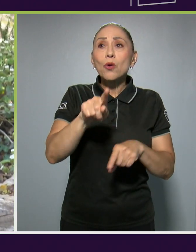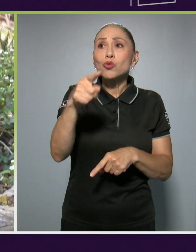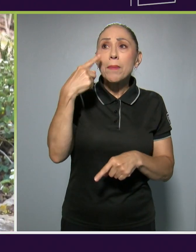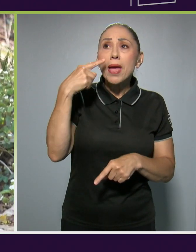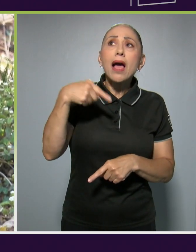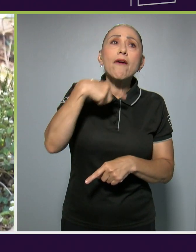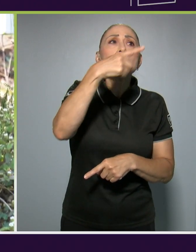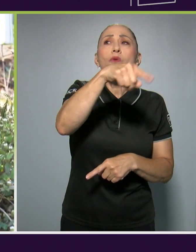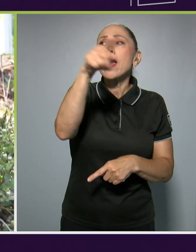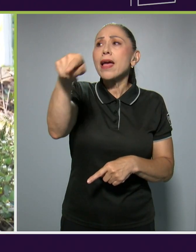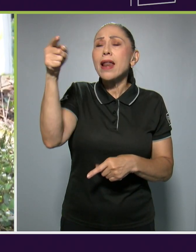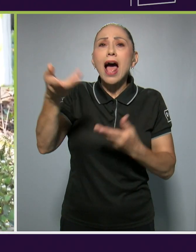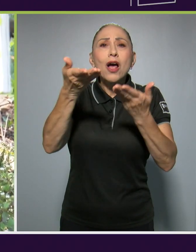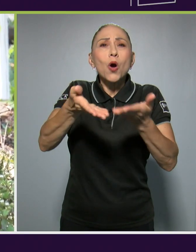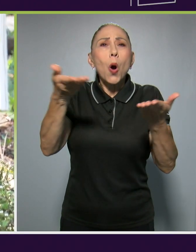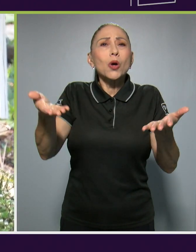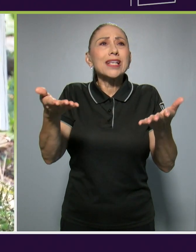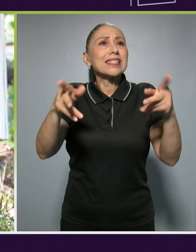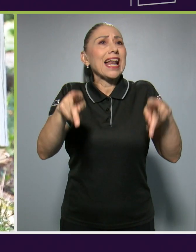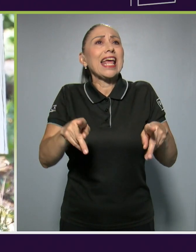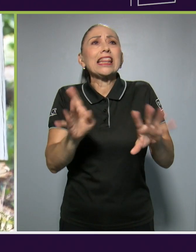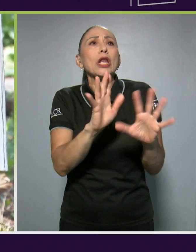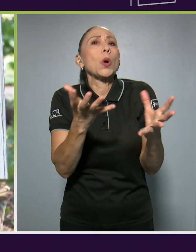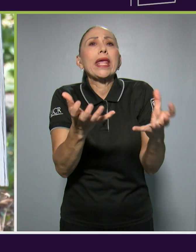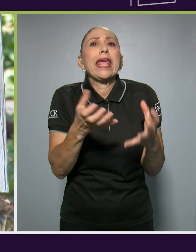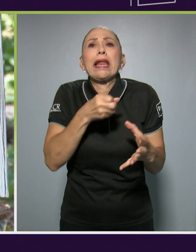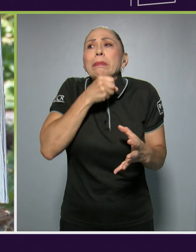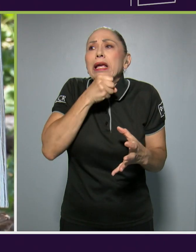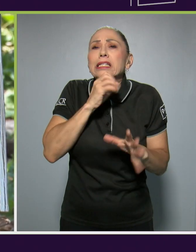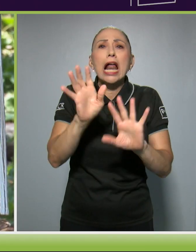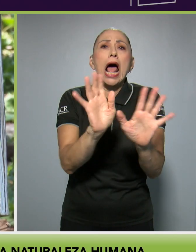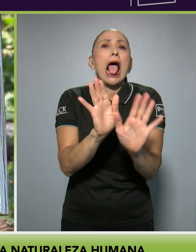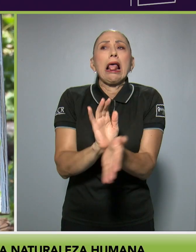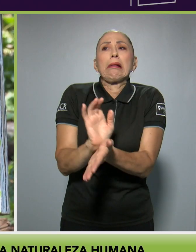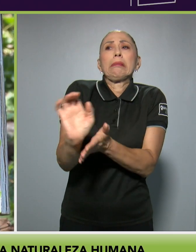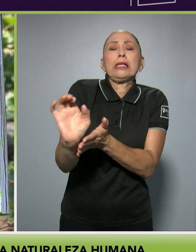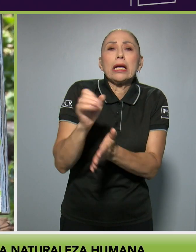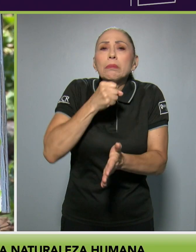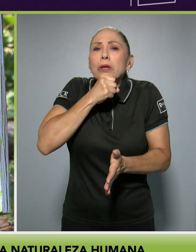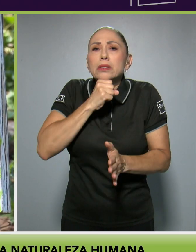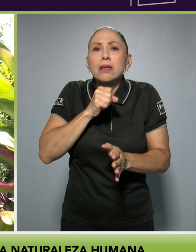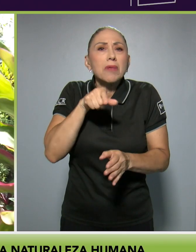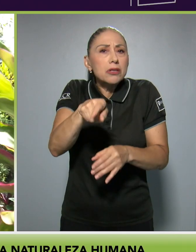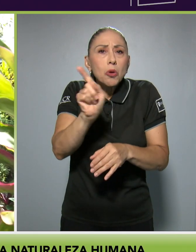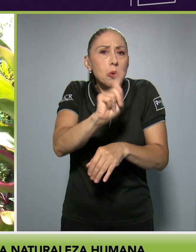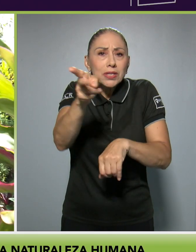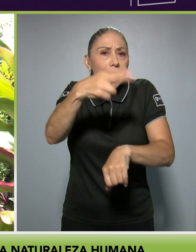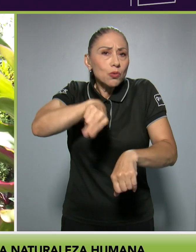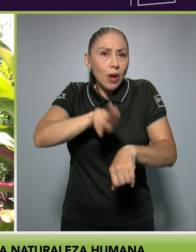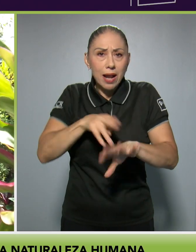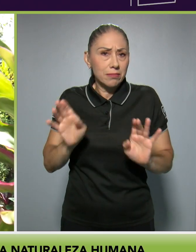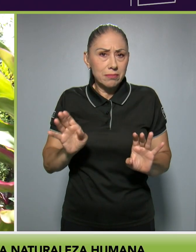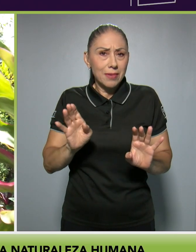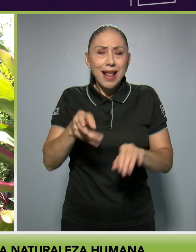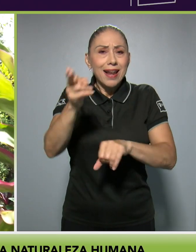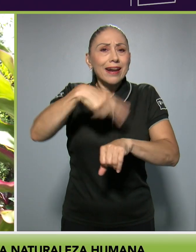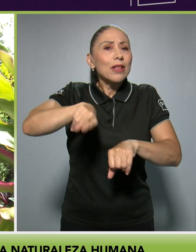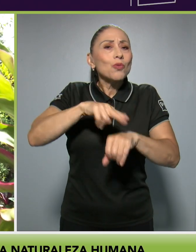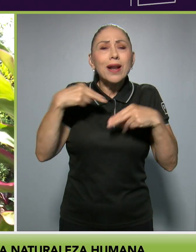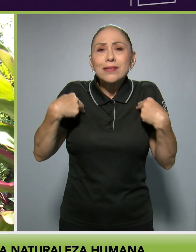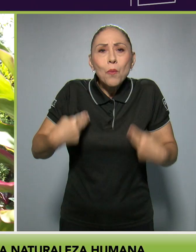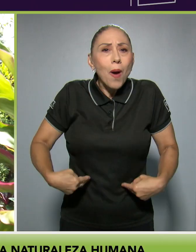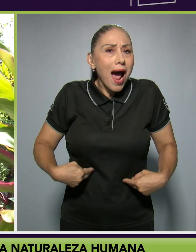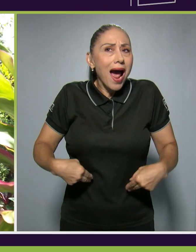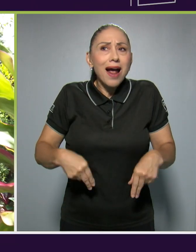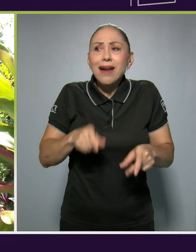de antienvejecimiento, lo cual no es natural. O sea, en la naturaleza humana y hasta de los